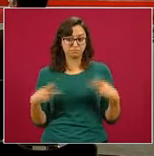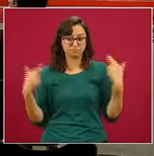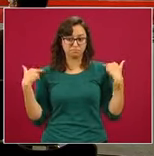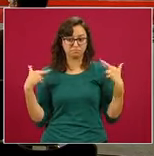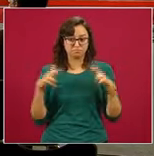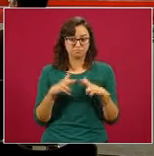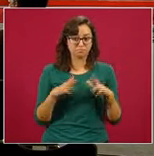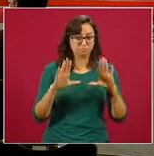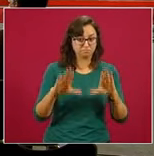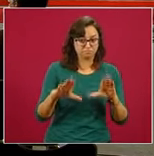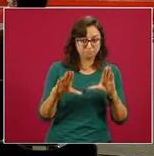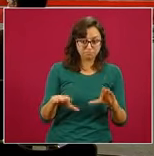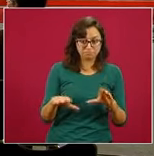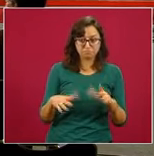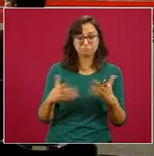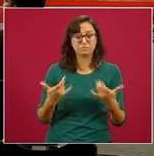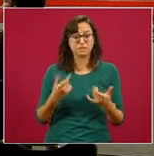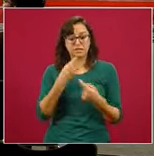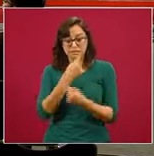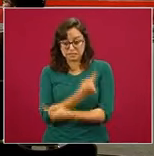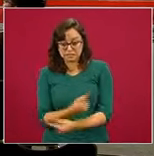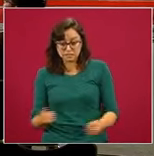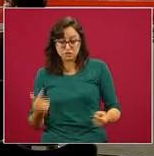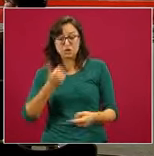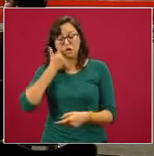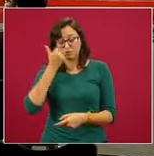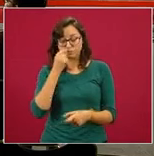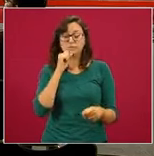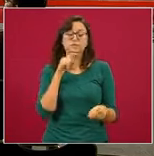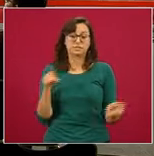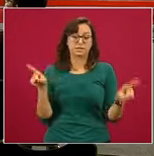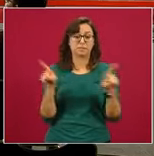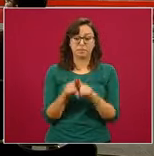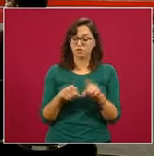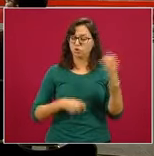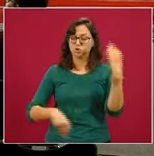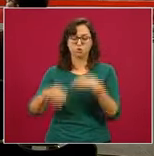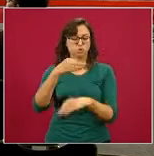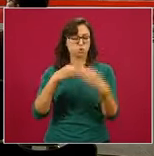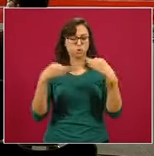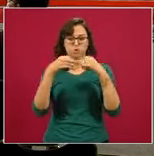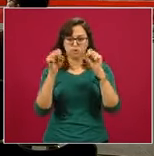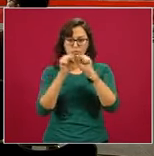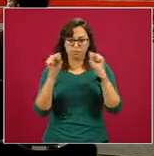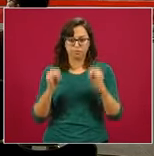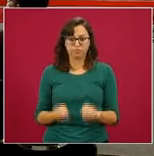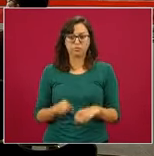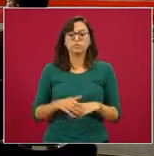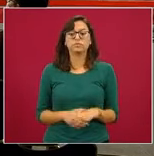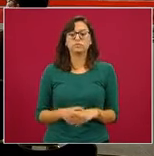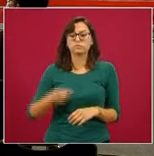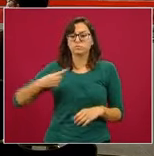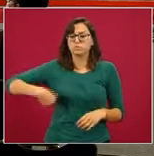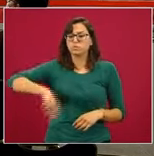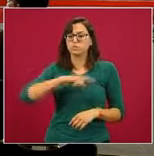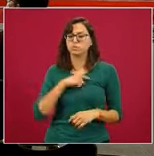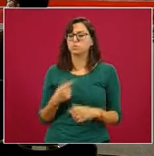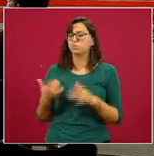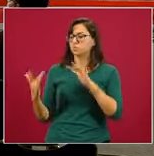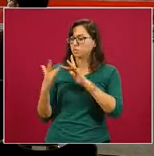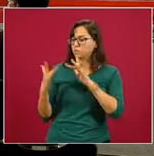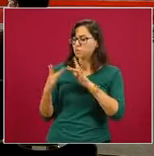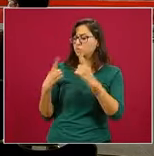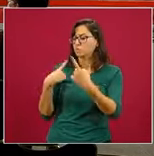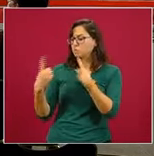educandas, tanto jóvenes, niños, adultos, etcétera, todo el sistema. Hemos tenido una conversación sumamente fluida, muy